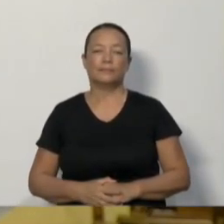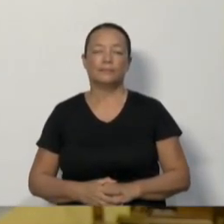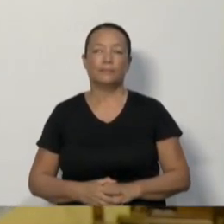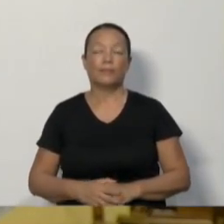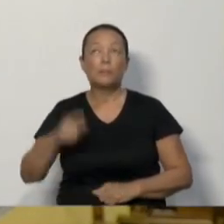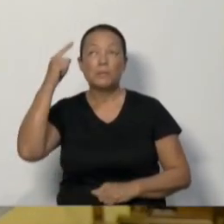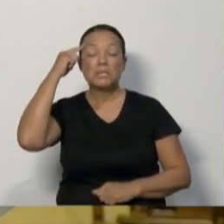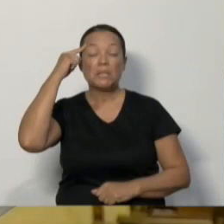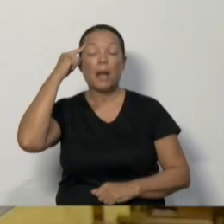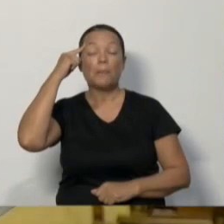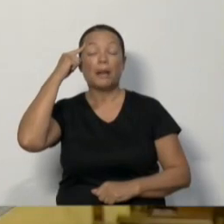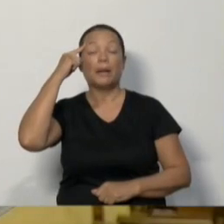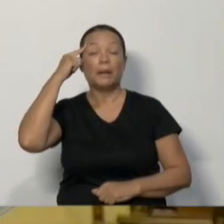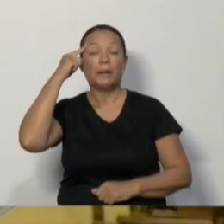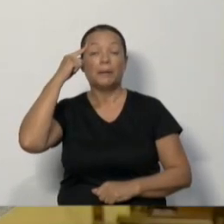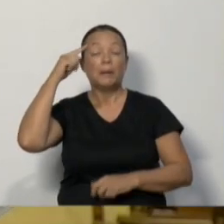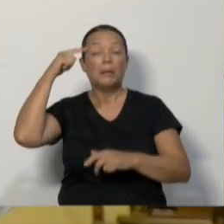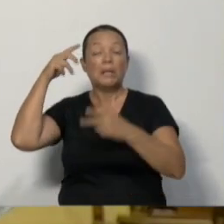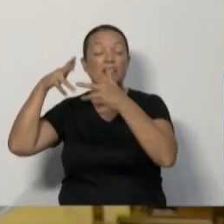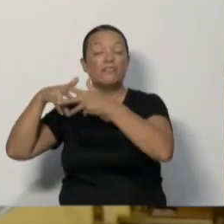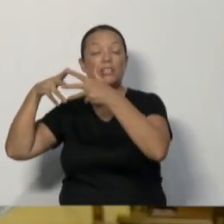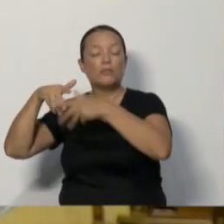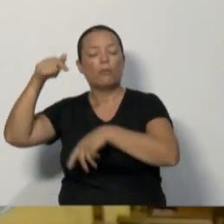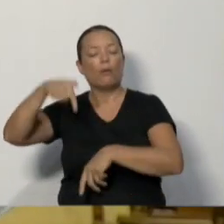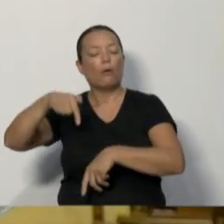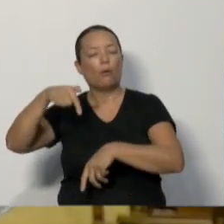Se me ocurría comenzar la reflexión de hoy